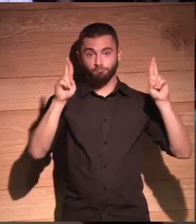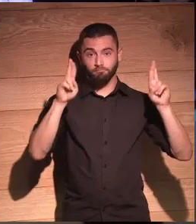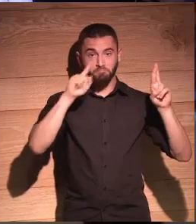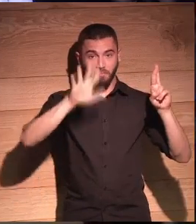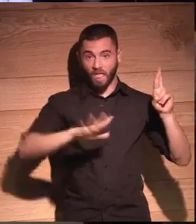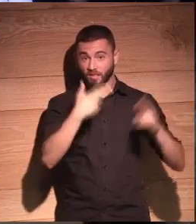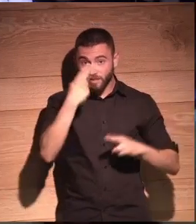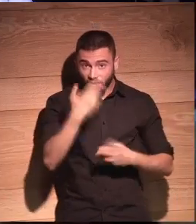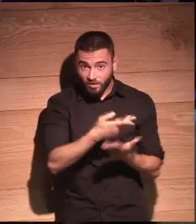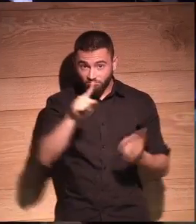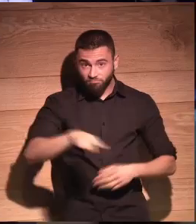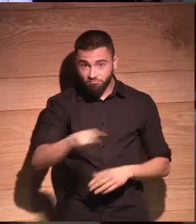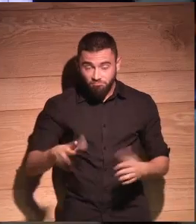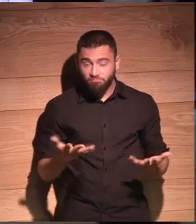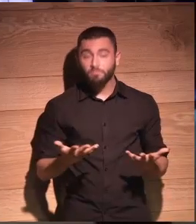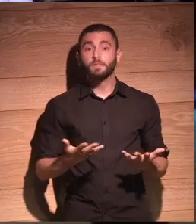parecido interesante.